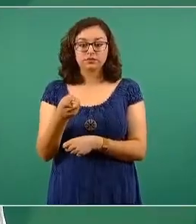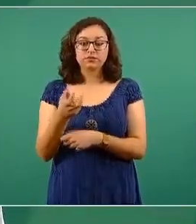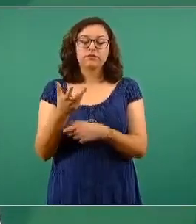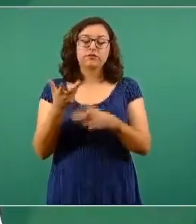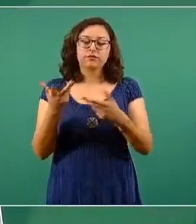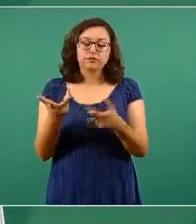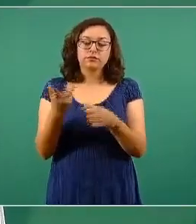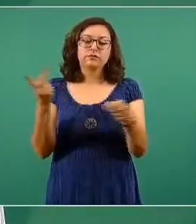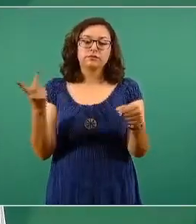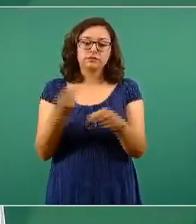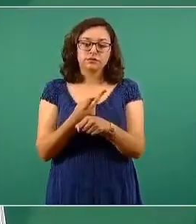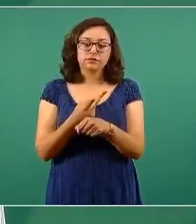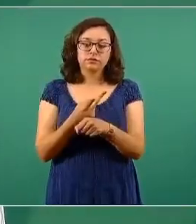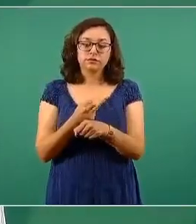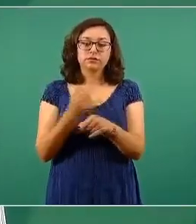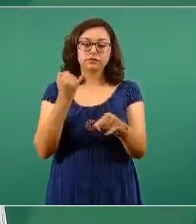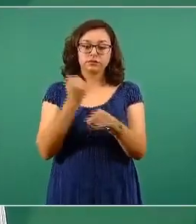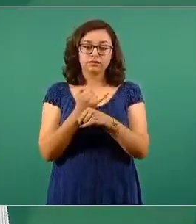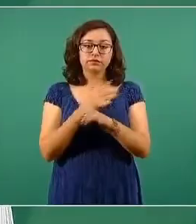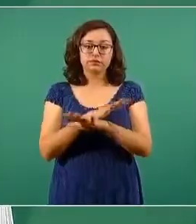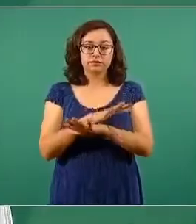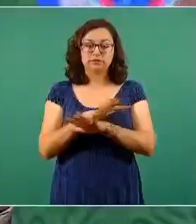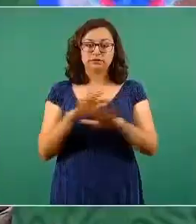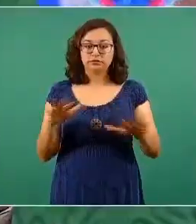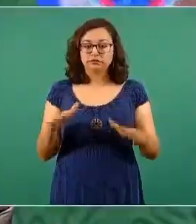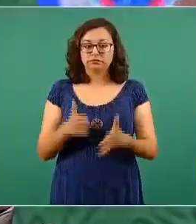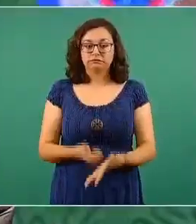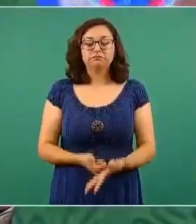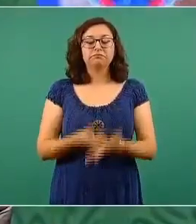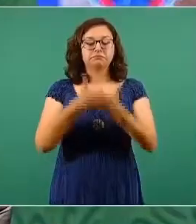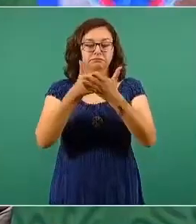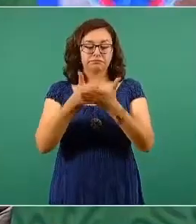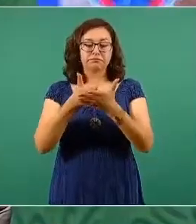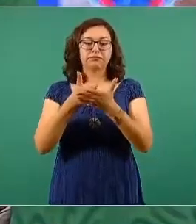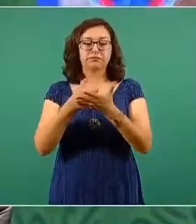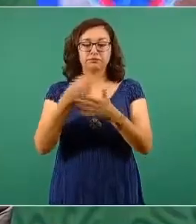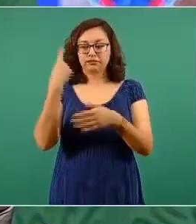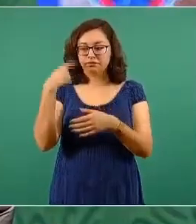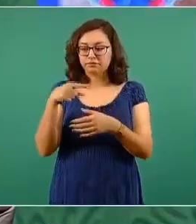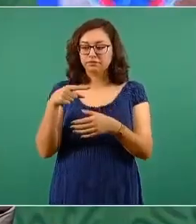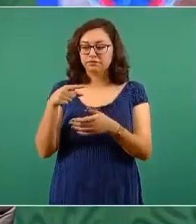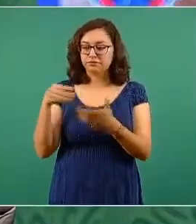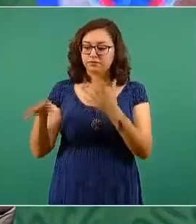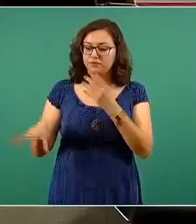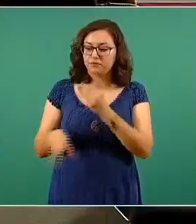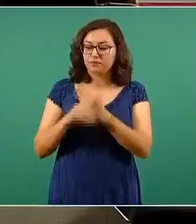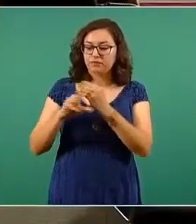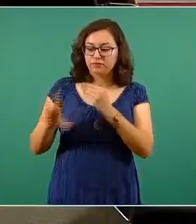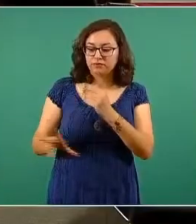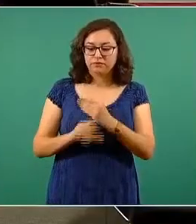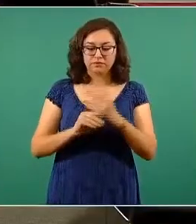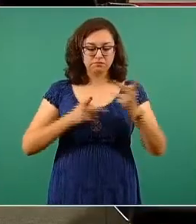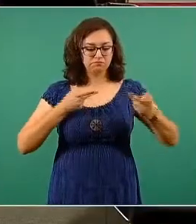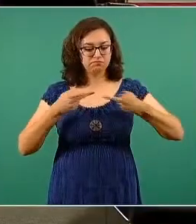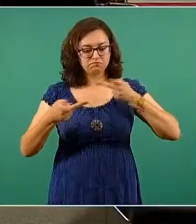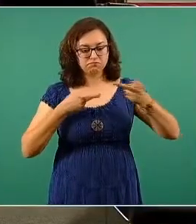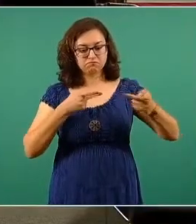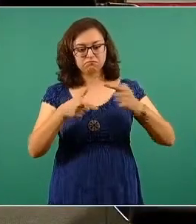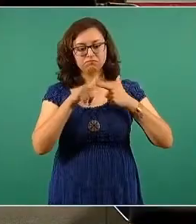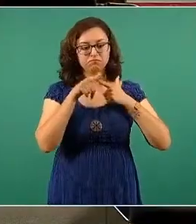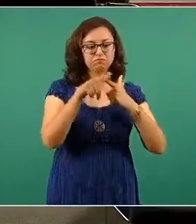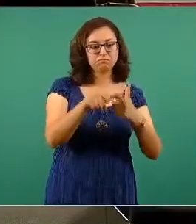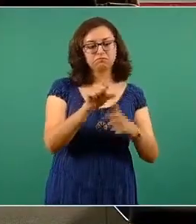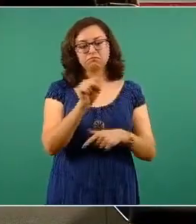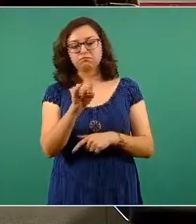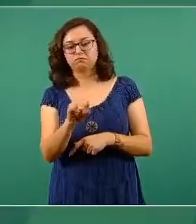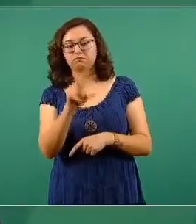todas maneras, la información con la que se cuenta permite llevar a cabo la validación de las estrategias, los